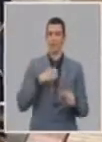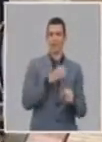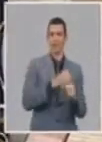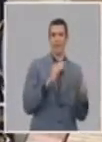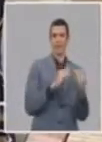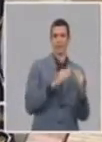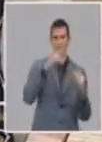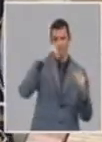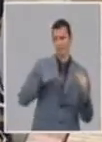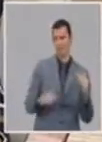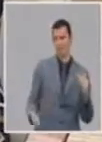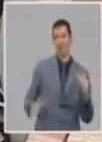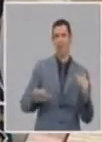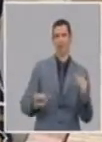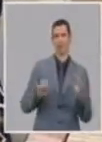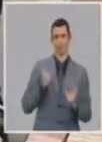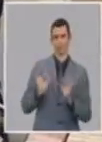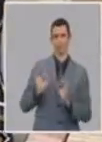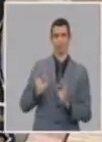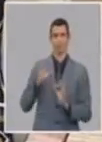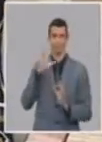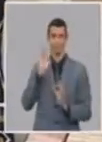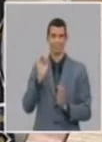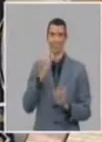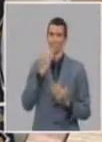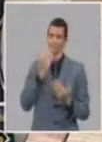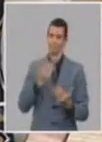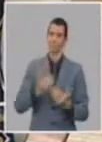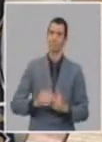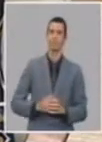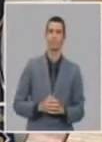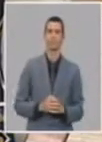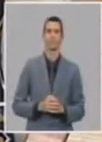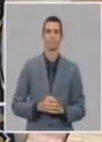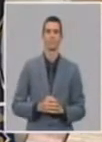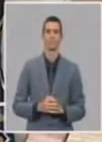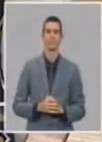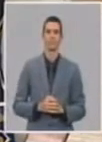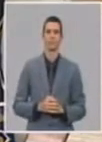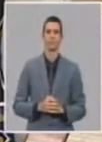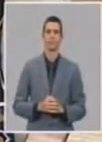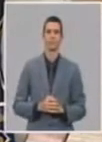trabajo con el cuidado de sus hijos y a lo mejor de alguna otra persona